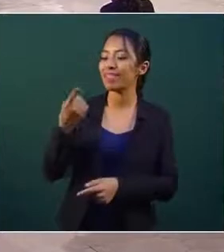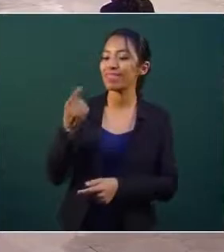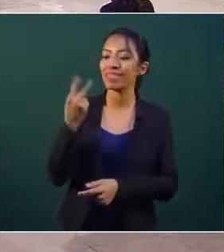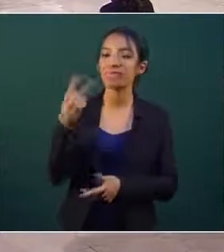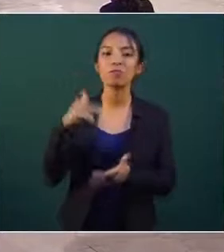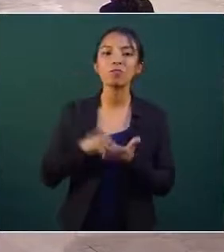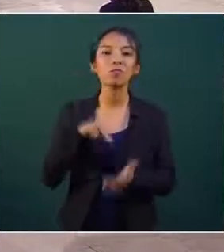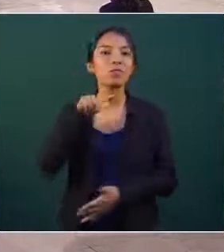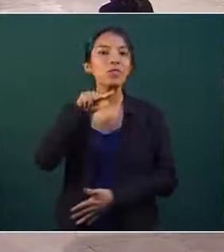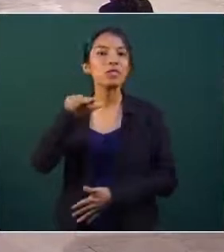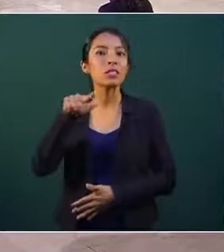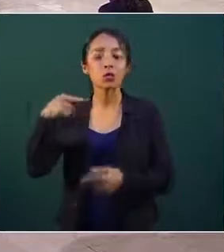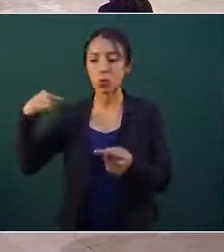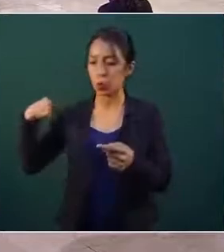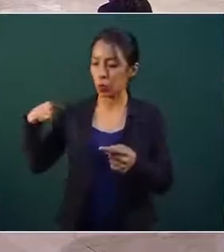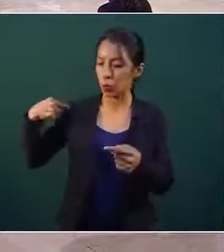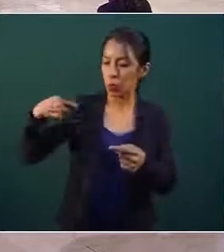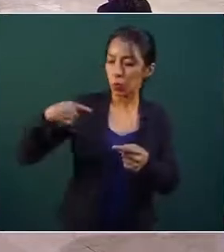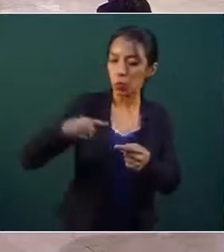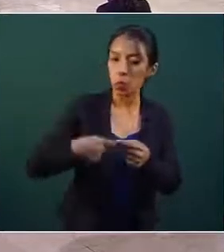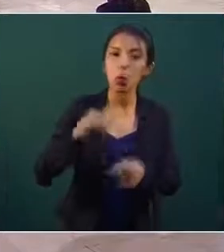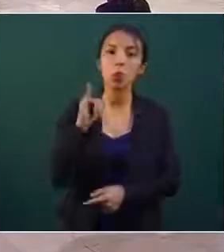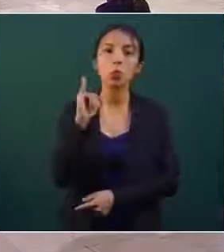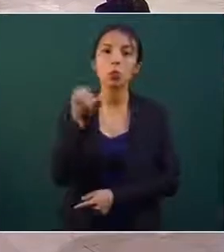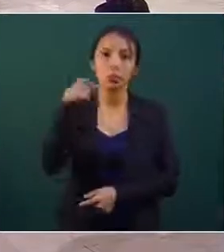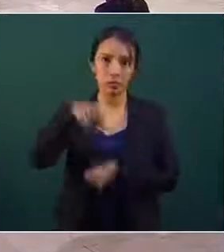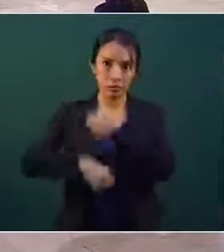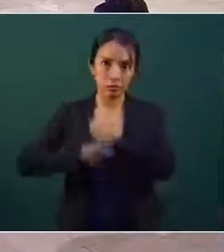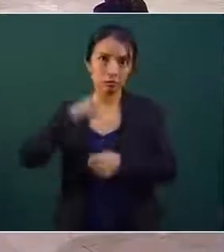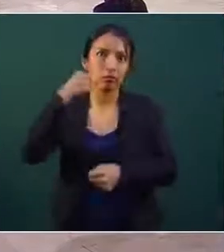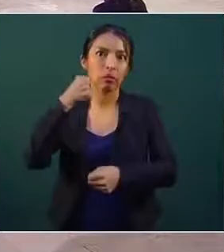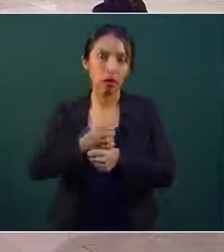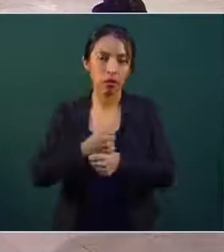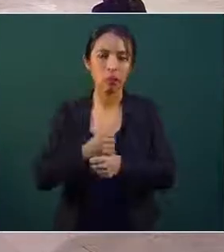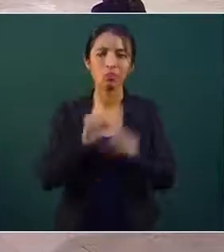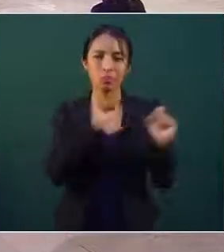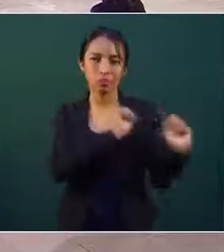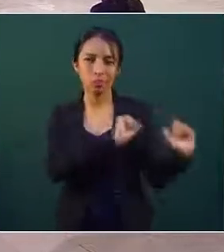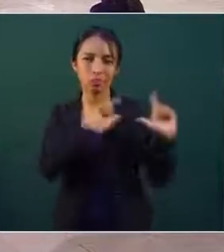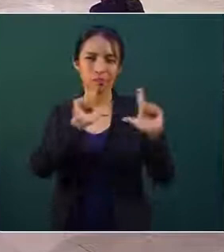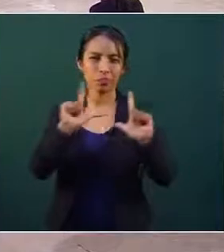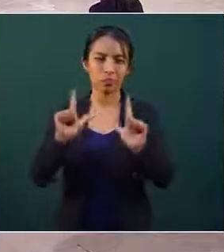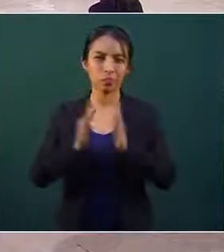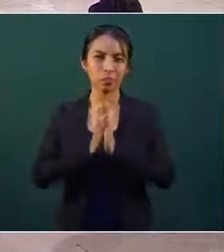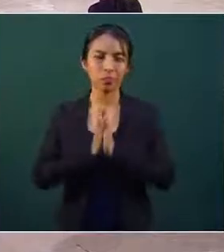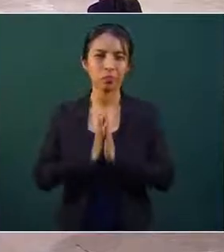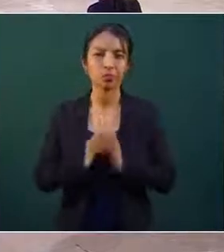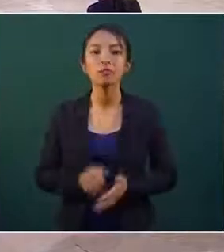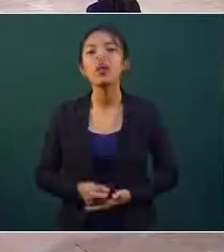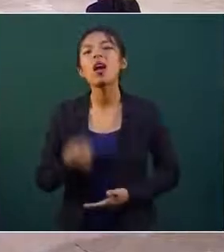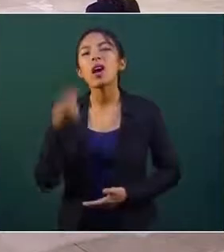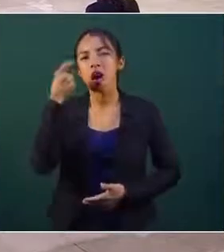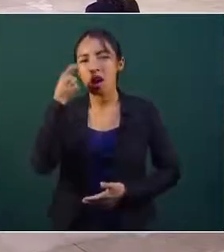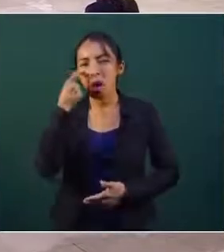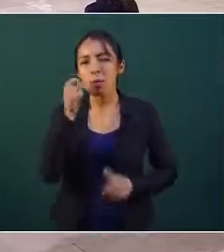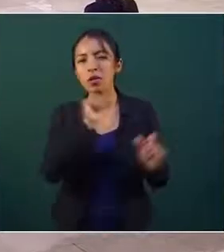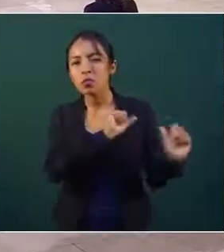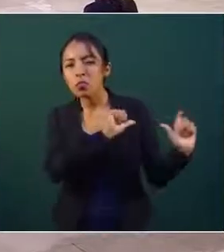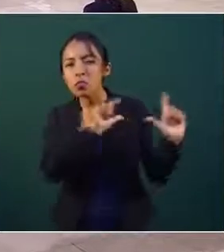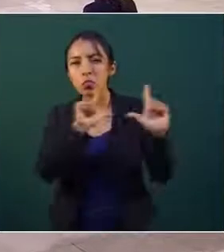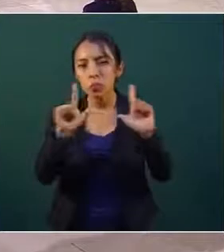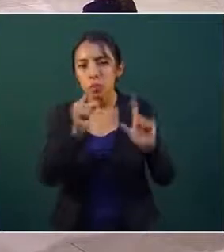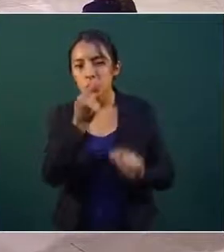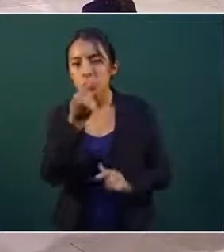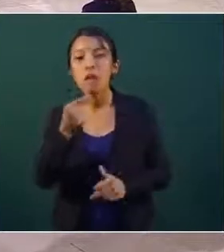2018 a junio de este año. La que sigue, por favor. Vamos a ir viendo uno por uno. Con respecto